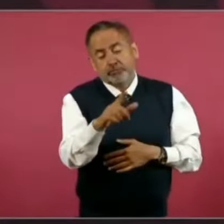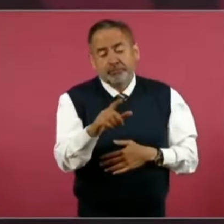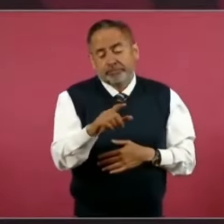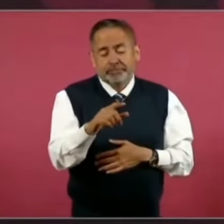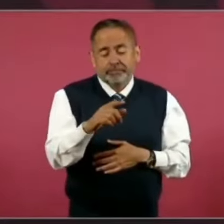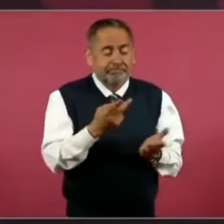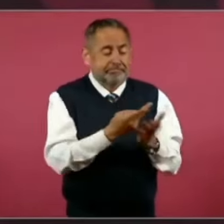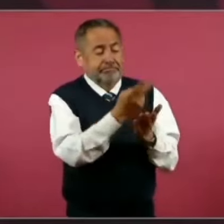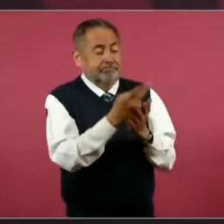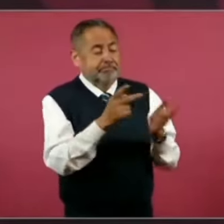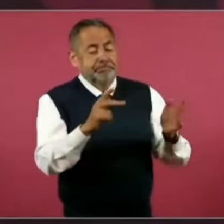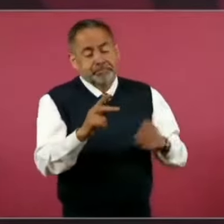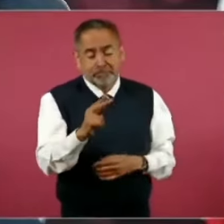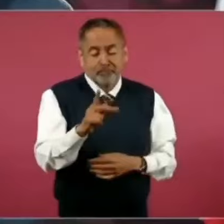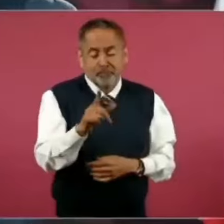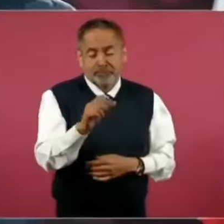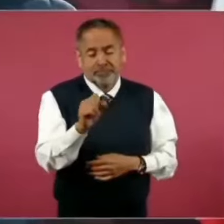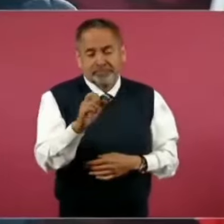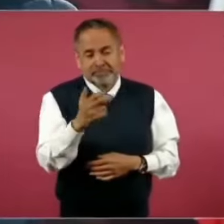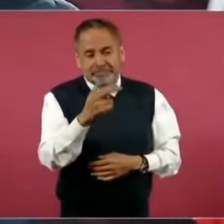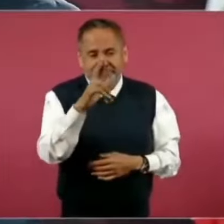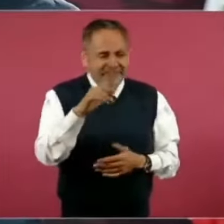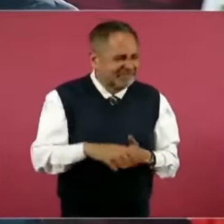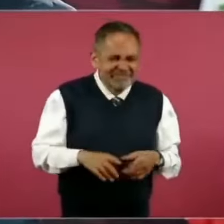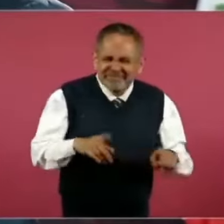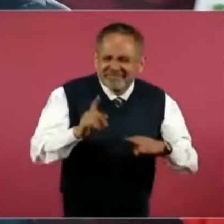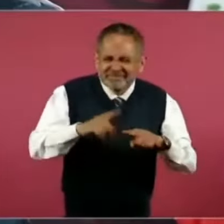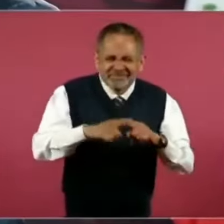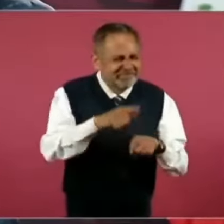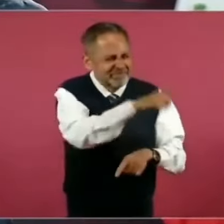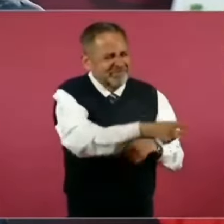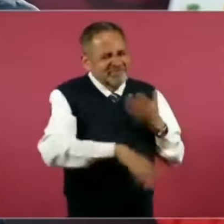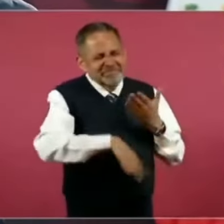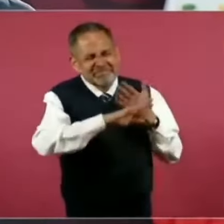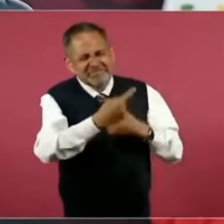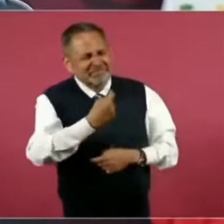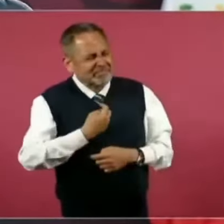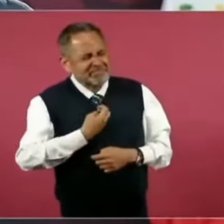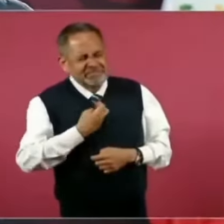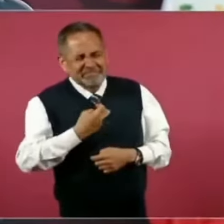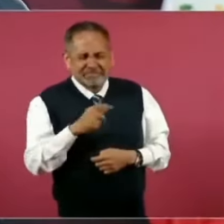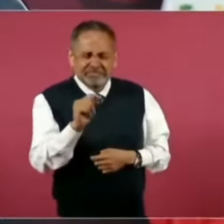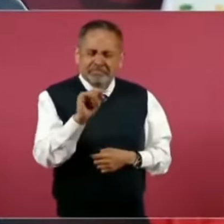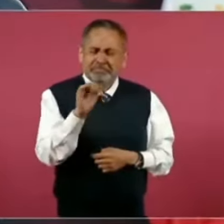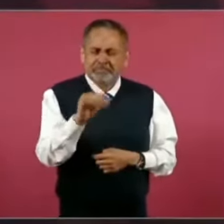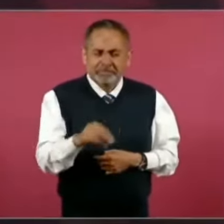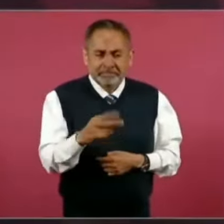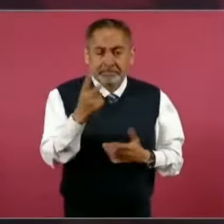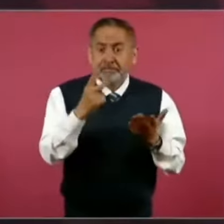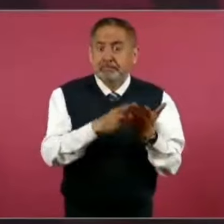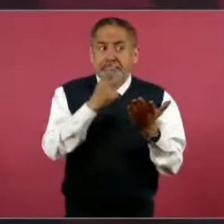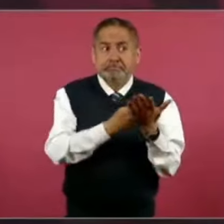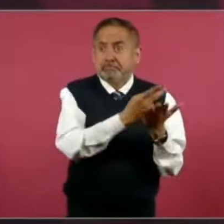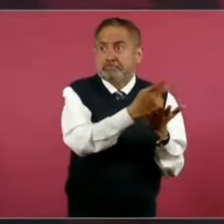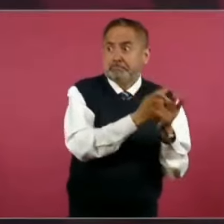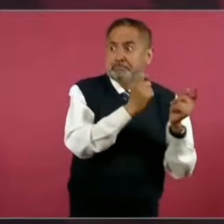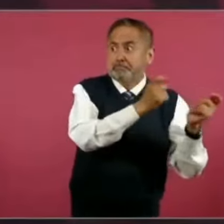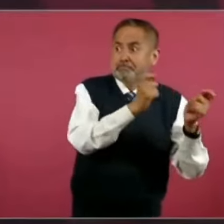Pulitzer, uno que nos calumnió, famosísimo, Tim Golden, 2 veces le dieron